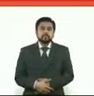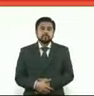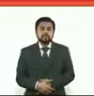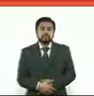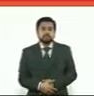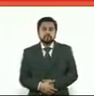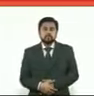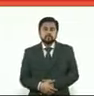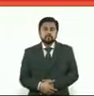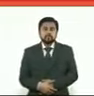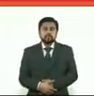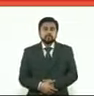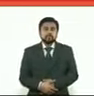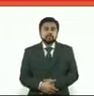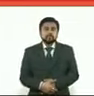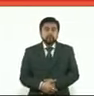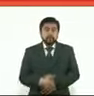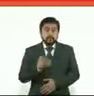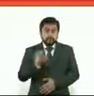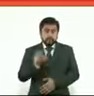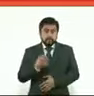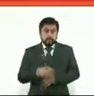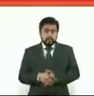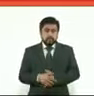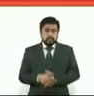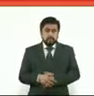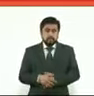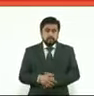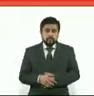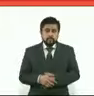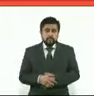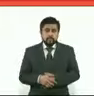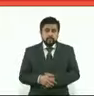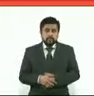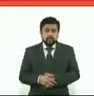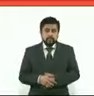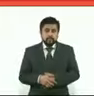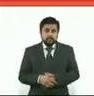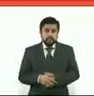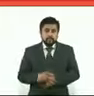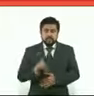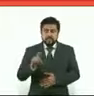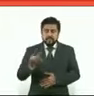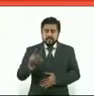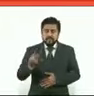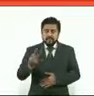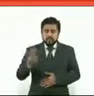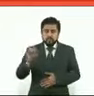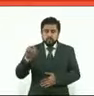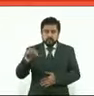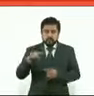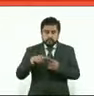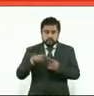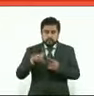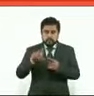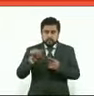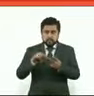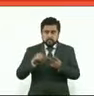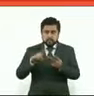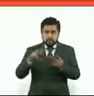Ah, Darwin. Perfecto, este es Darwin. Dale un poquito más, Velázquez. Y más adelante, entonces, ya vendrá la parte de Rubén Darío